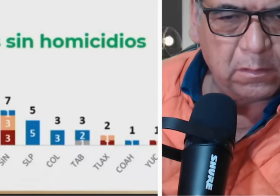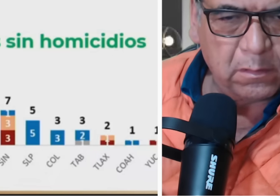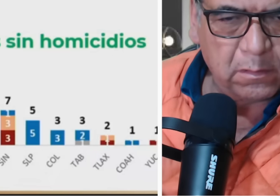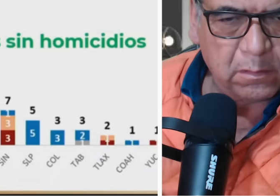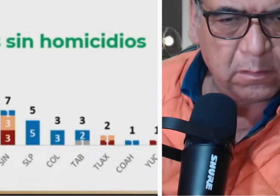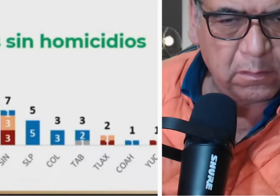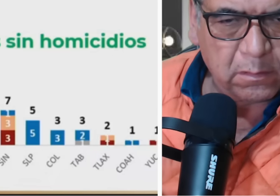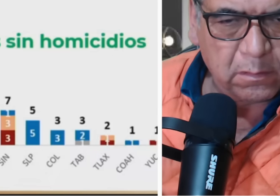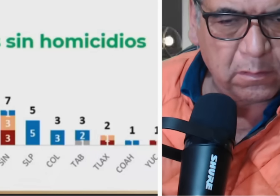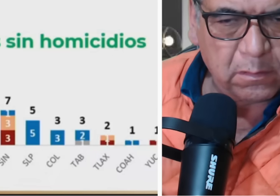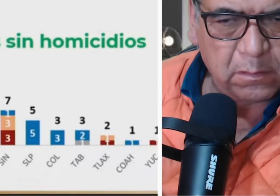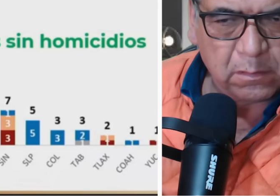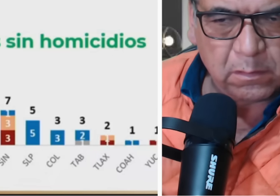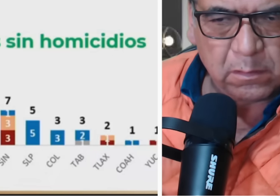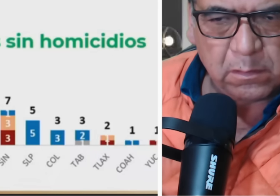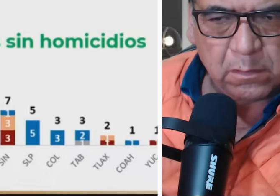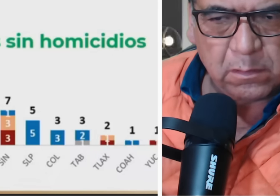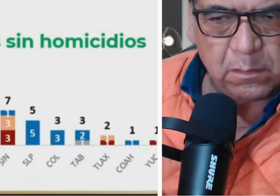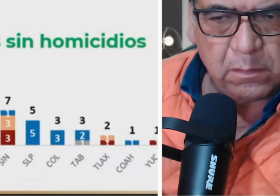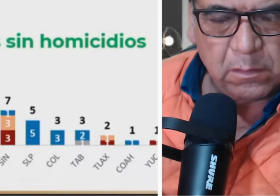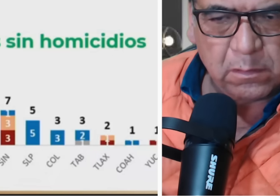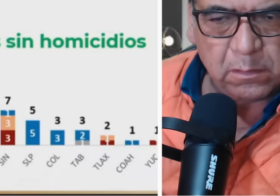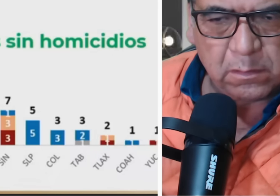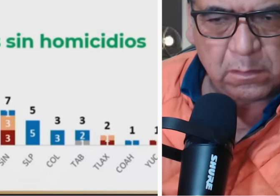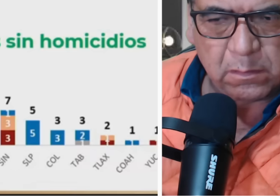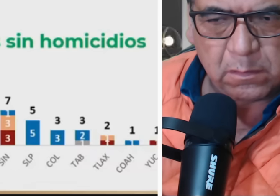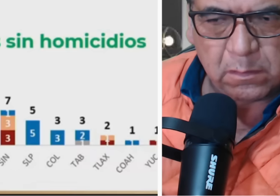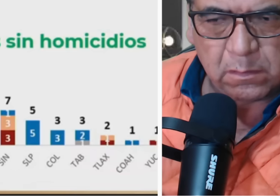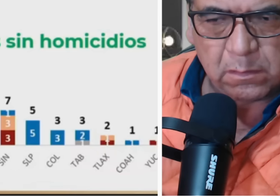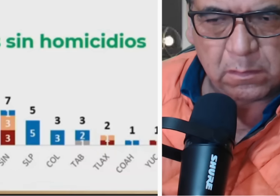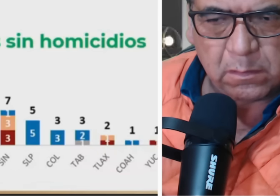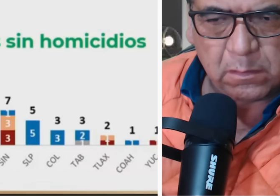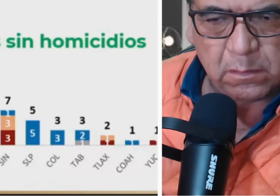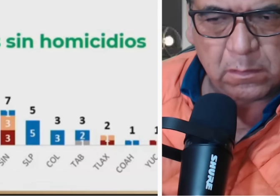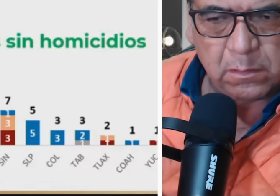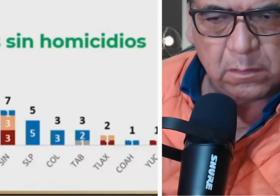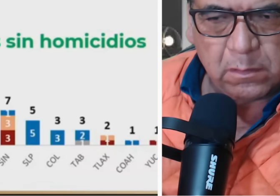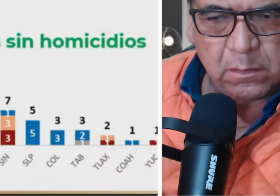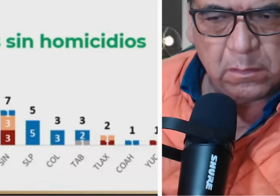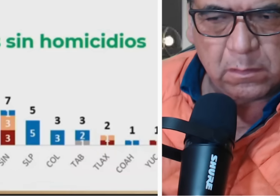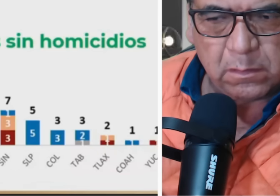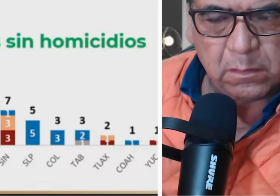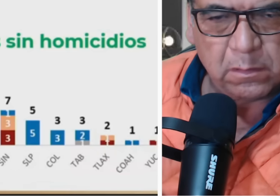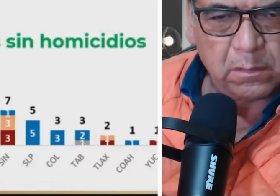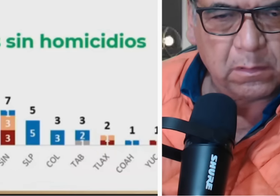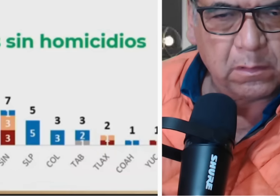13% del total de homicidios de un